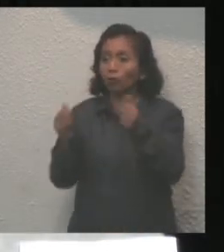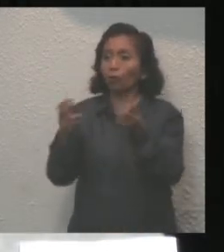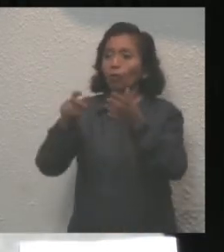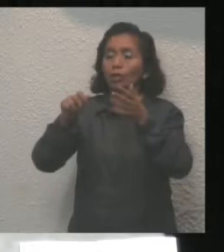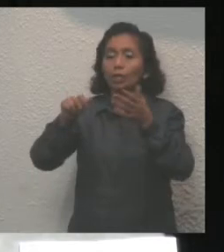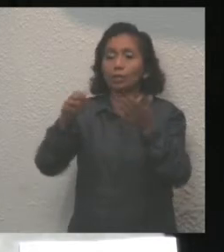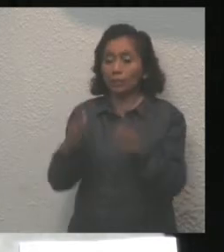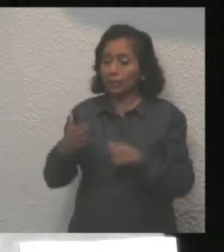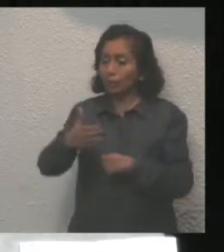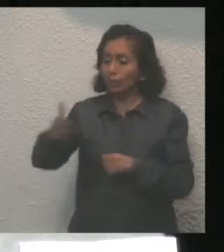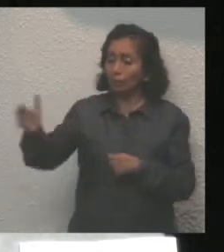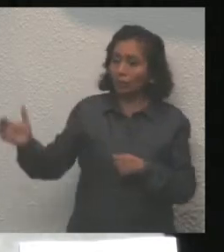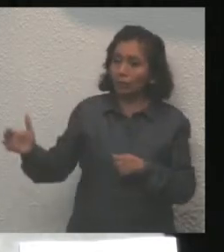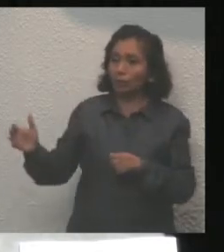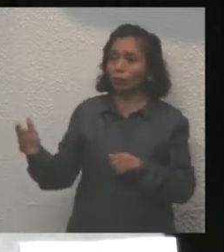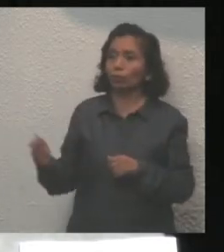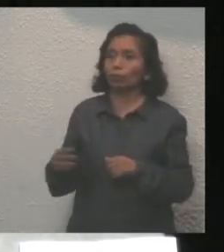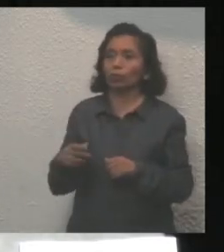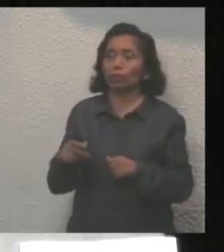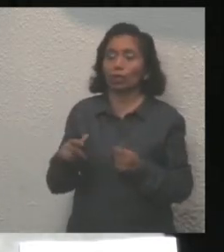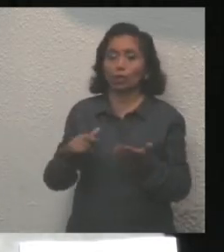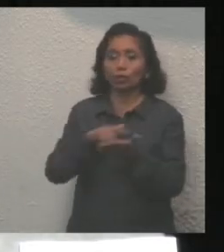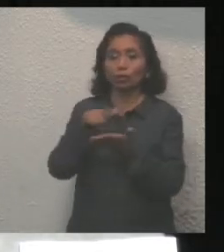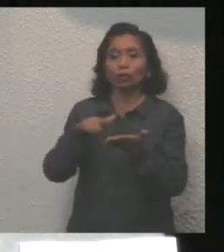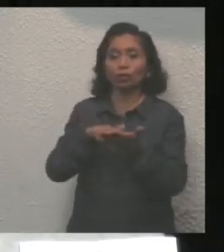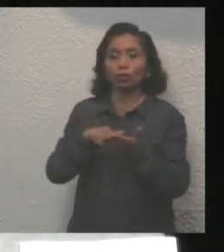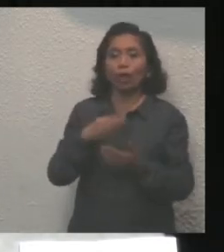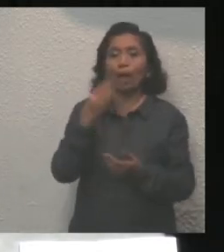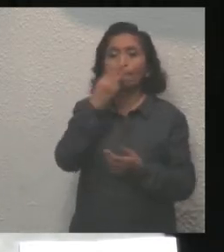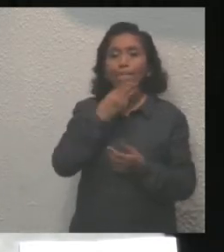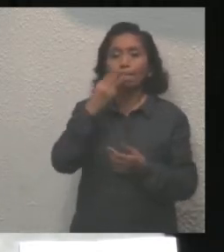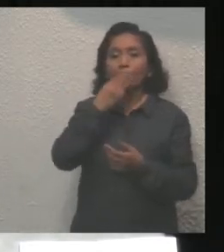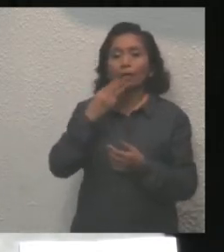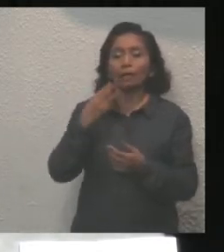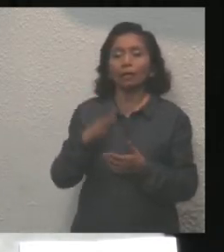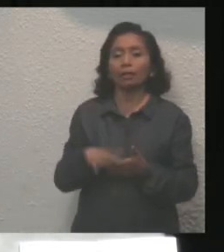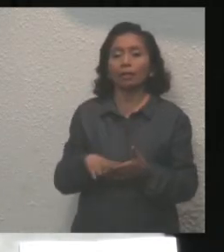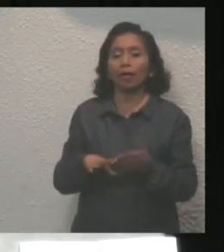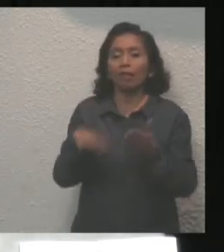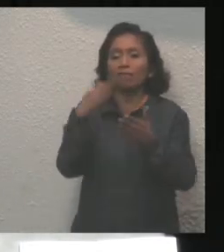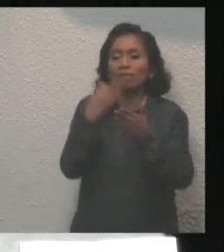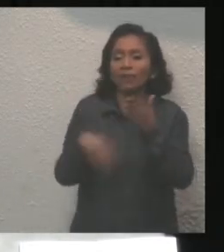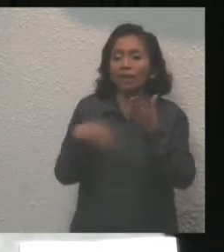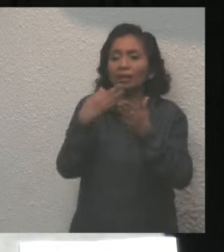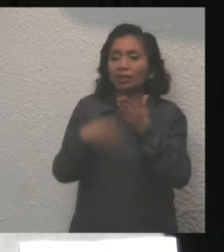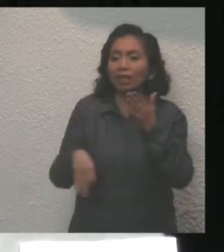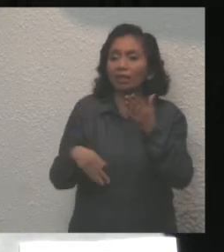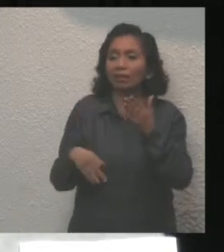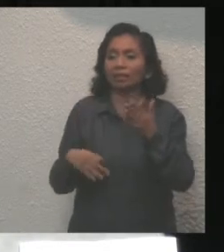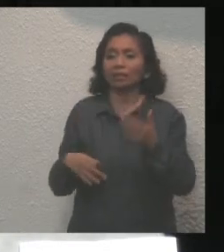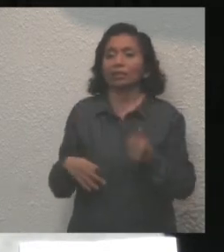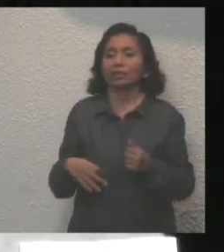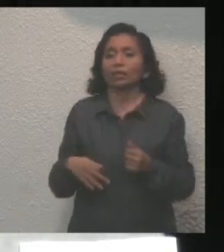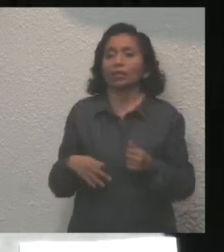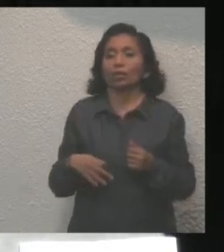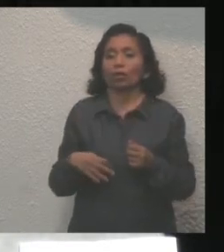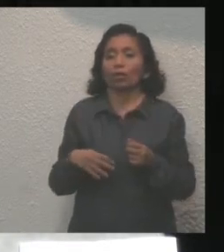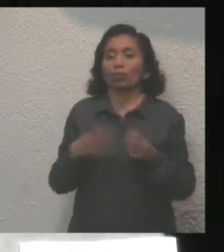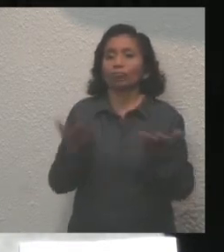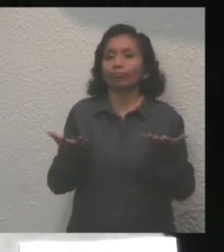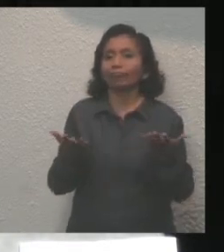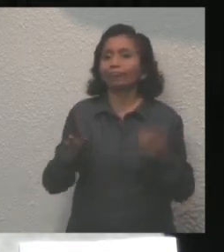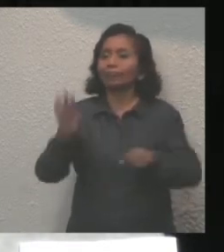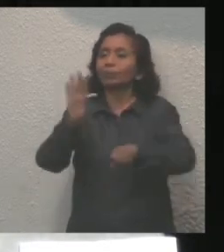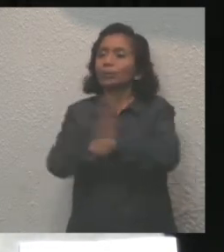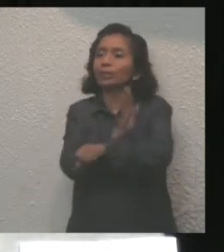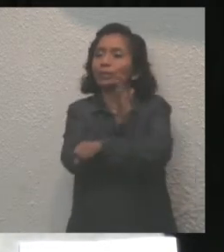y campesinos de la zona maya, que faltan muchos por lograr acceder a un estado de